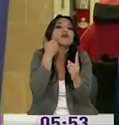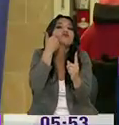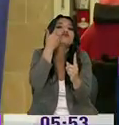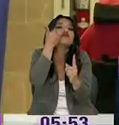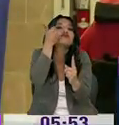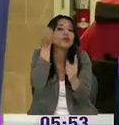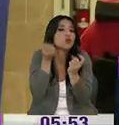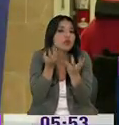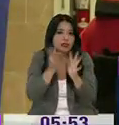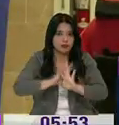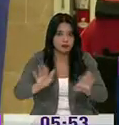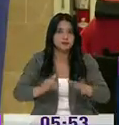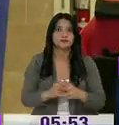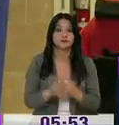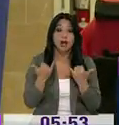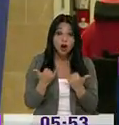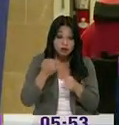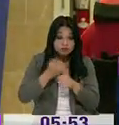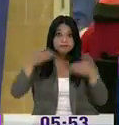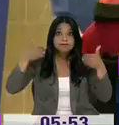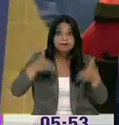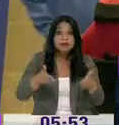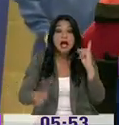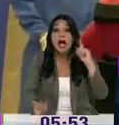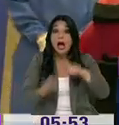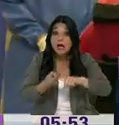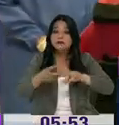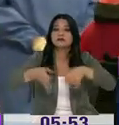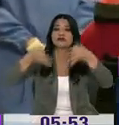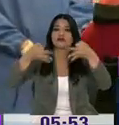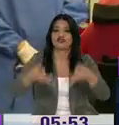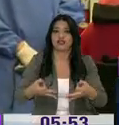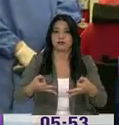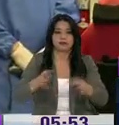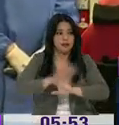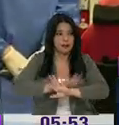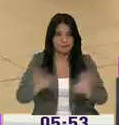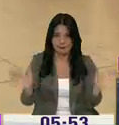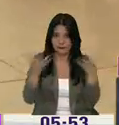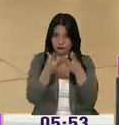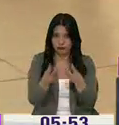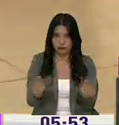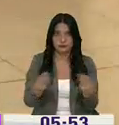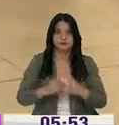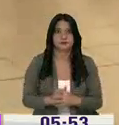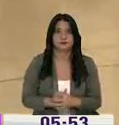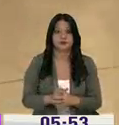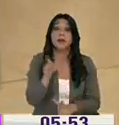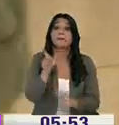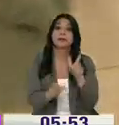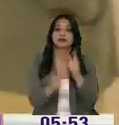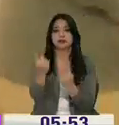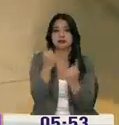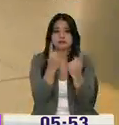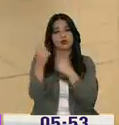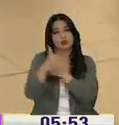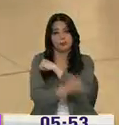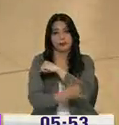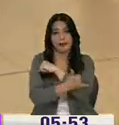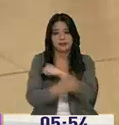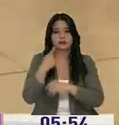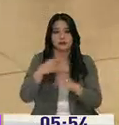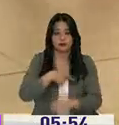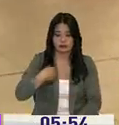trabajando en el lugar hasta que se determine que el peligro haya pasado. Pero para pasajeros que provengan de países como